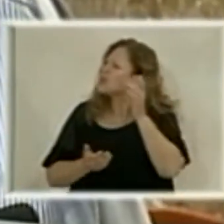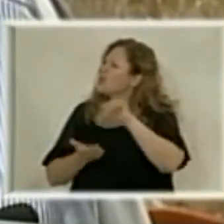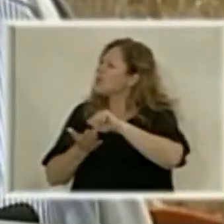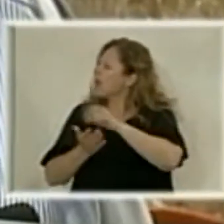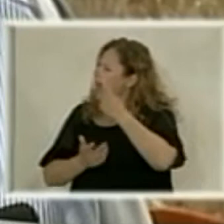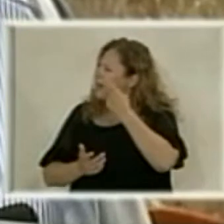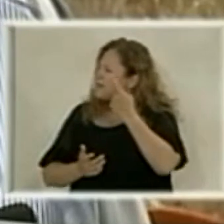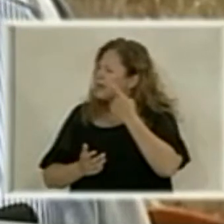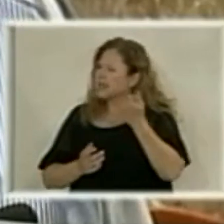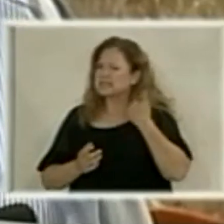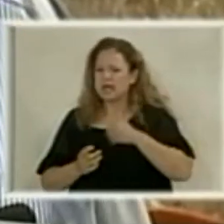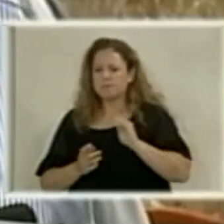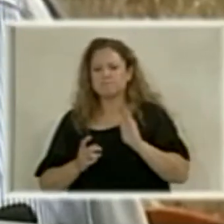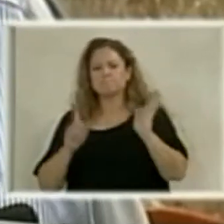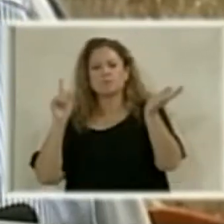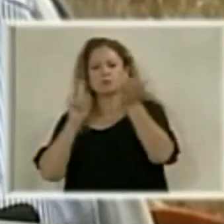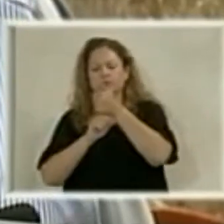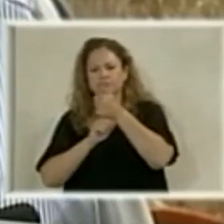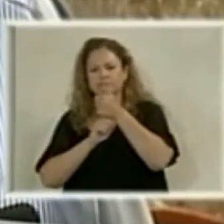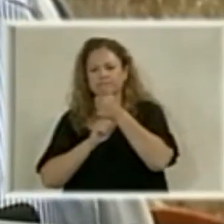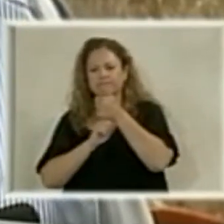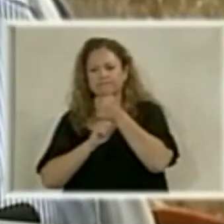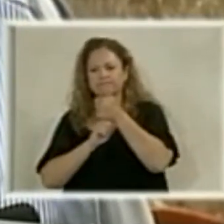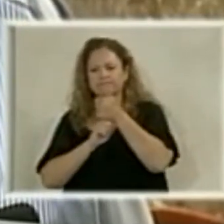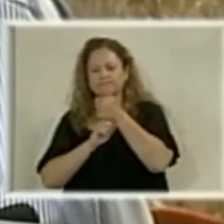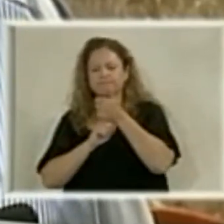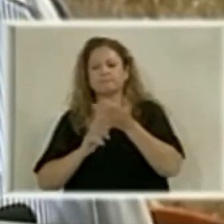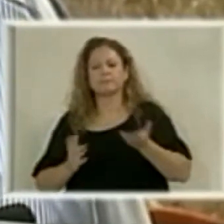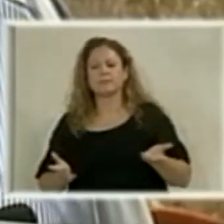sus ciudadanos, ya han cumplido con esa, digamos,